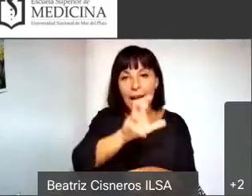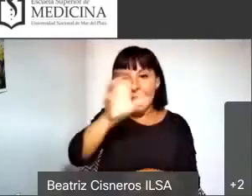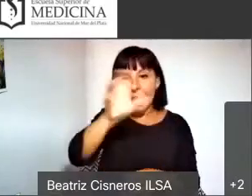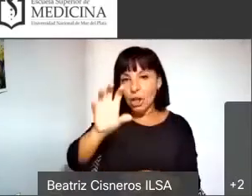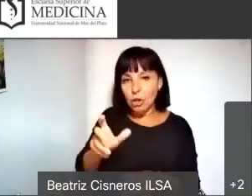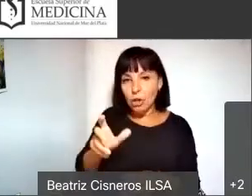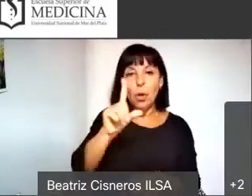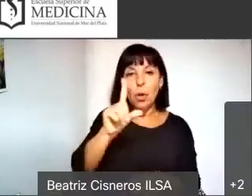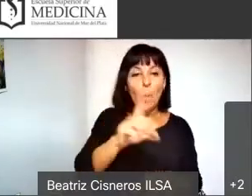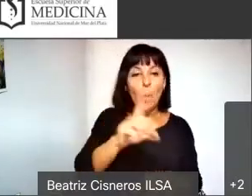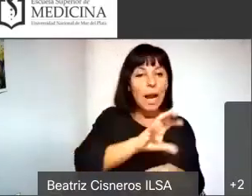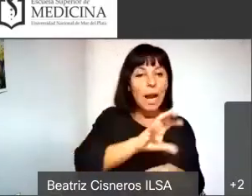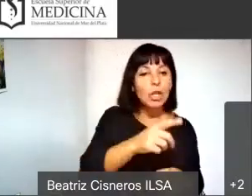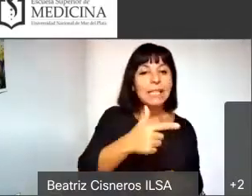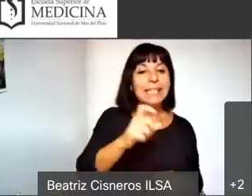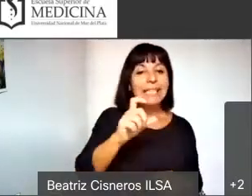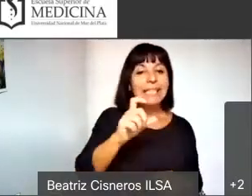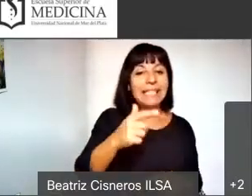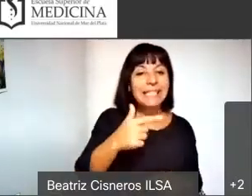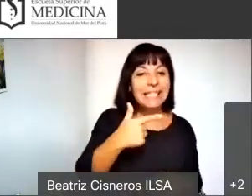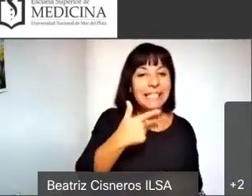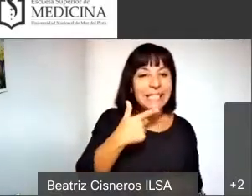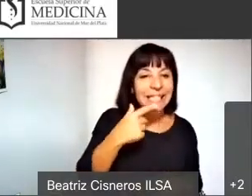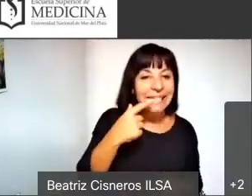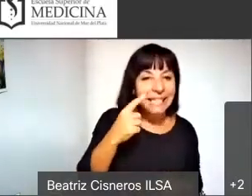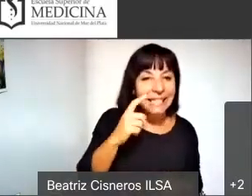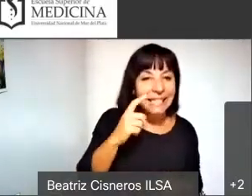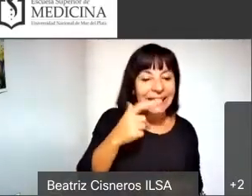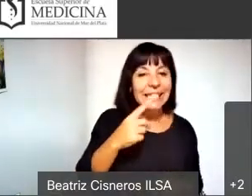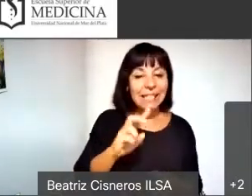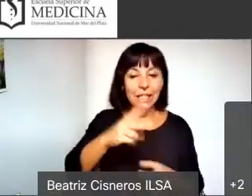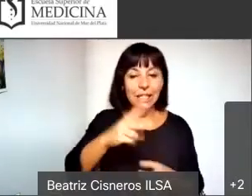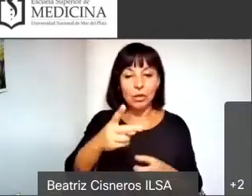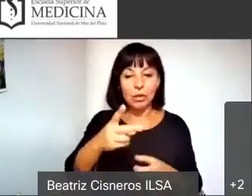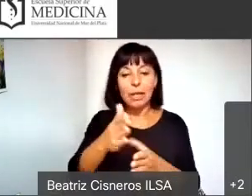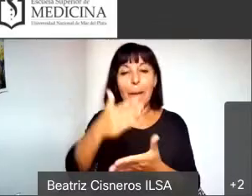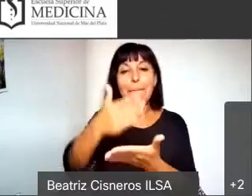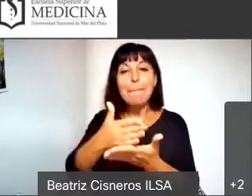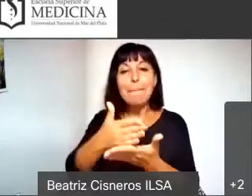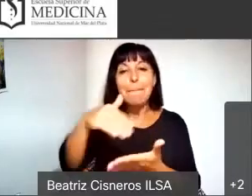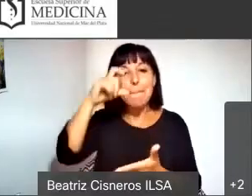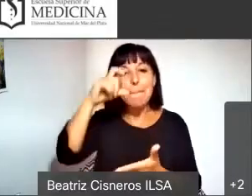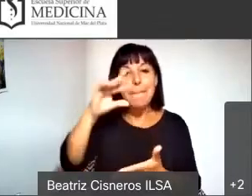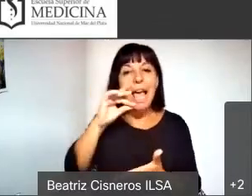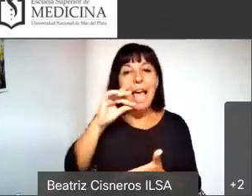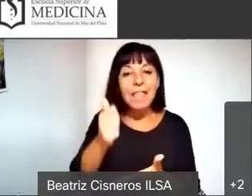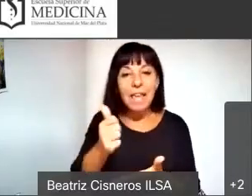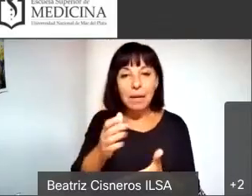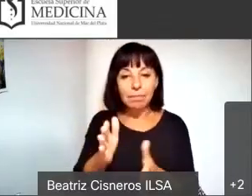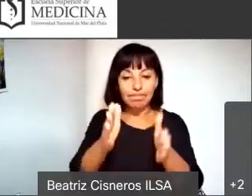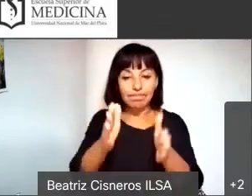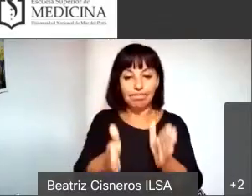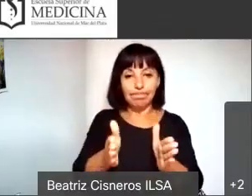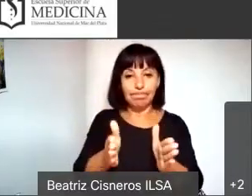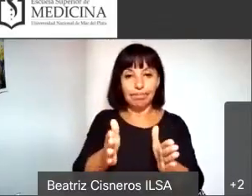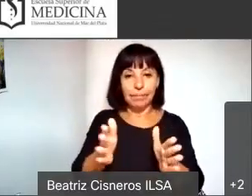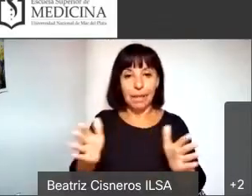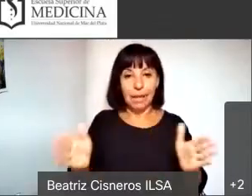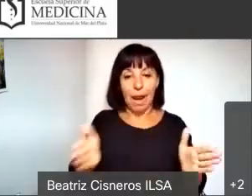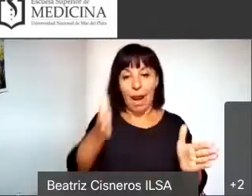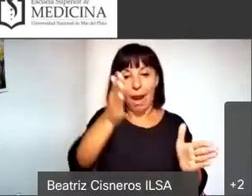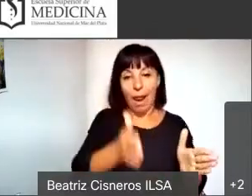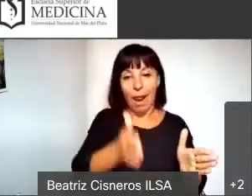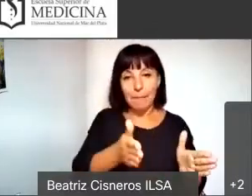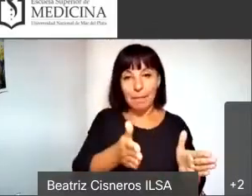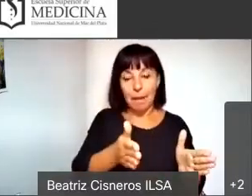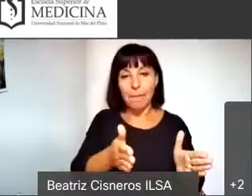cis, que está en proximidad con el núcleo, una región media, que recibe ese nombre porque está en